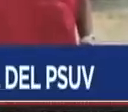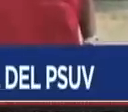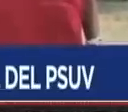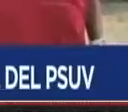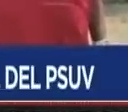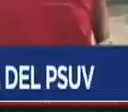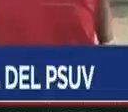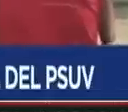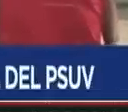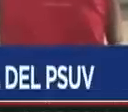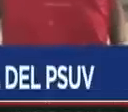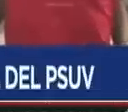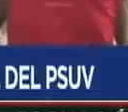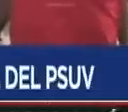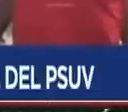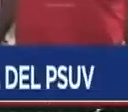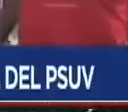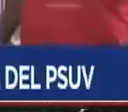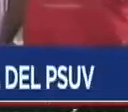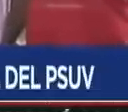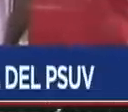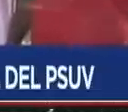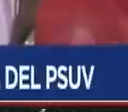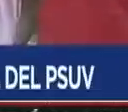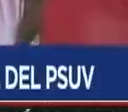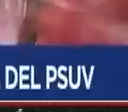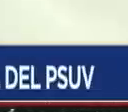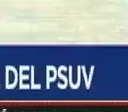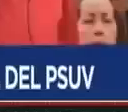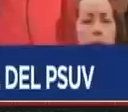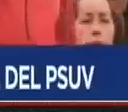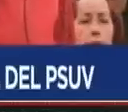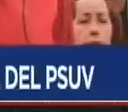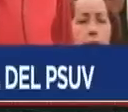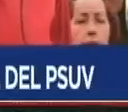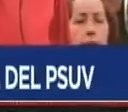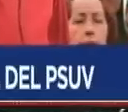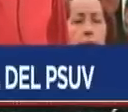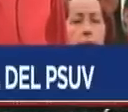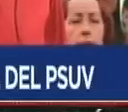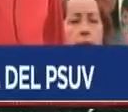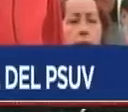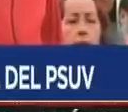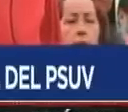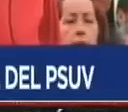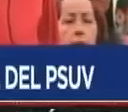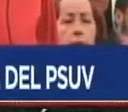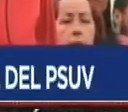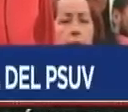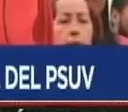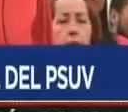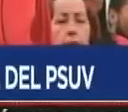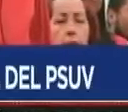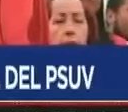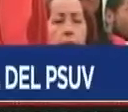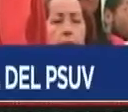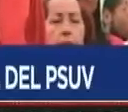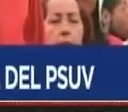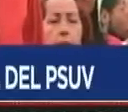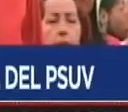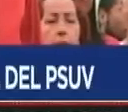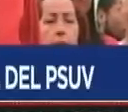A Pedro y a mí, bueno, se nos espelucó el cuerpo al escuchar aquello. ¿Ustedes saben quién